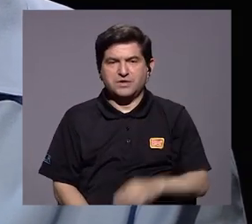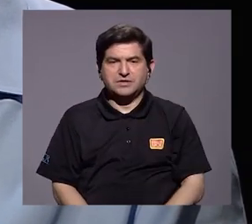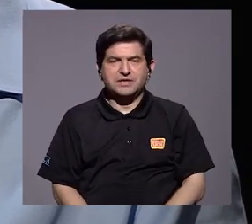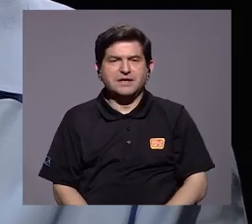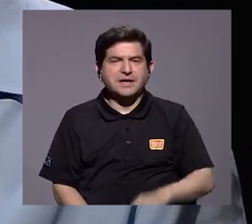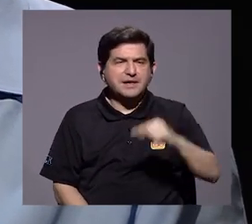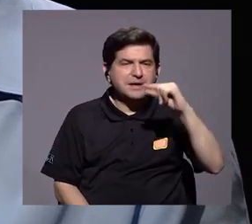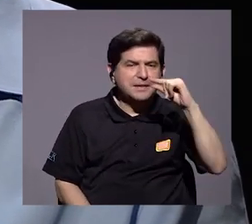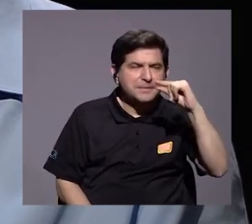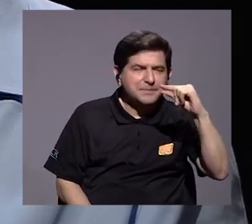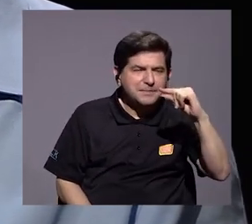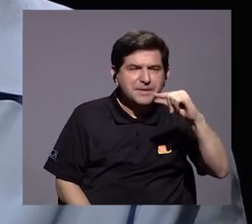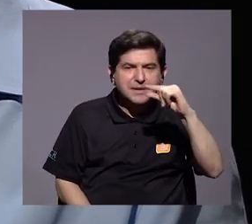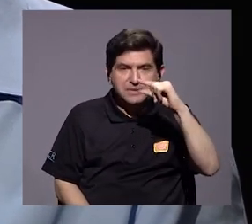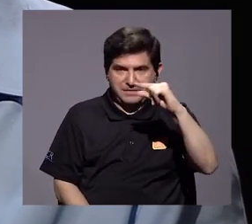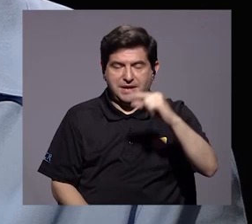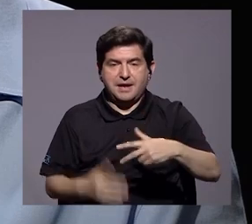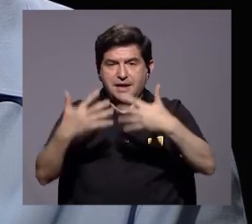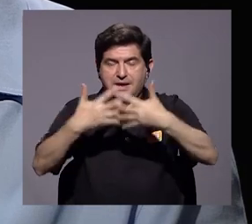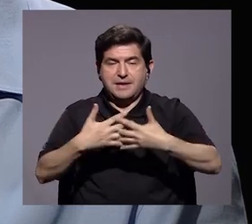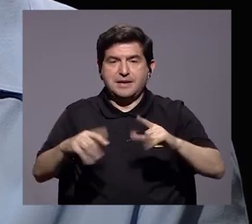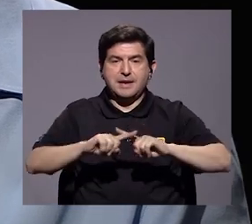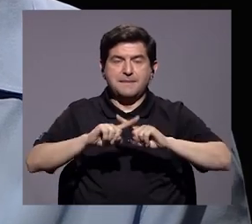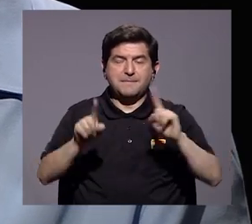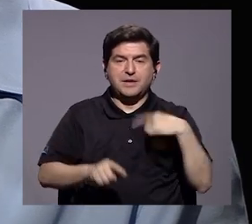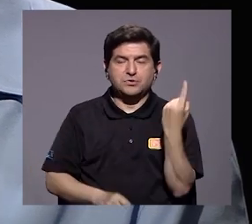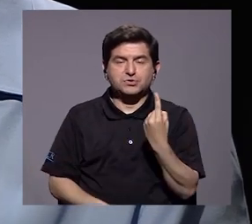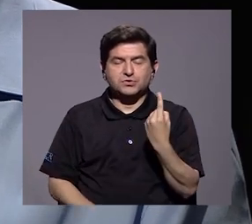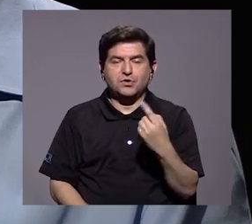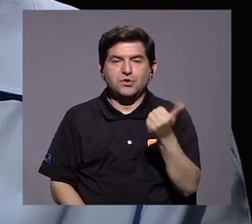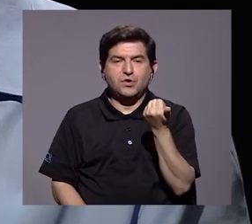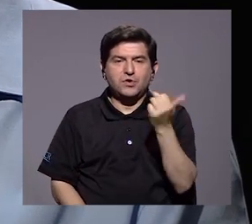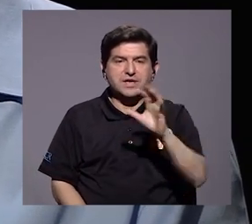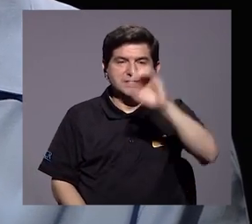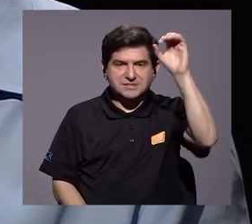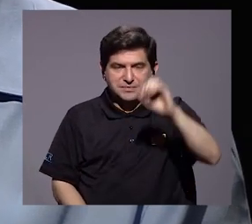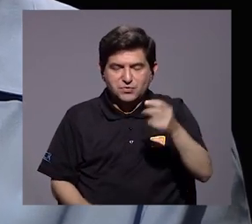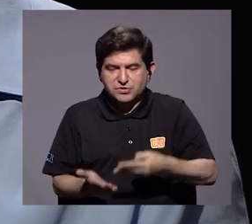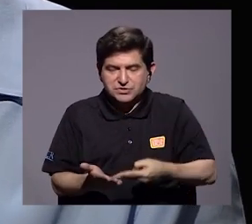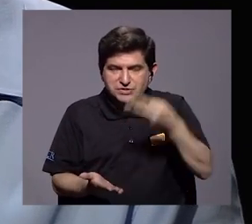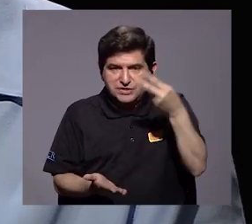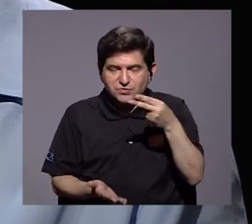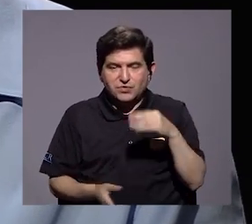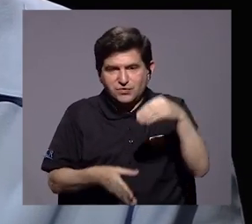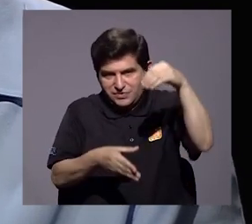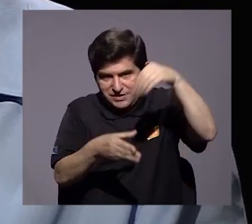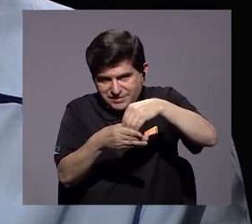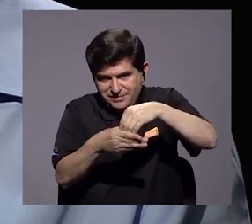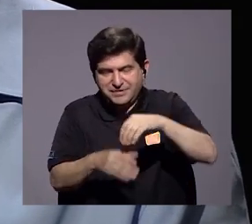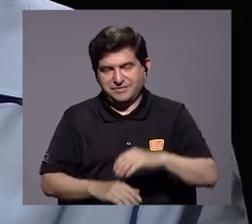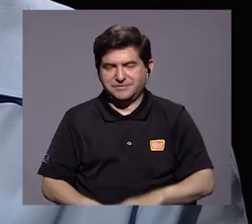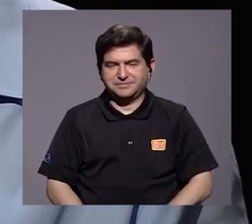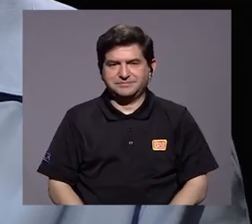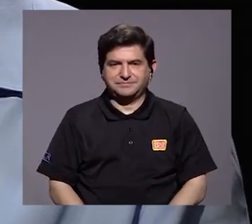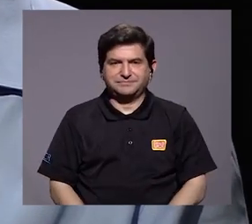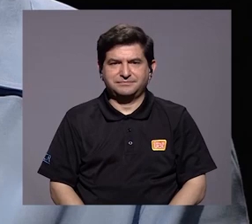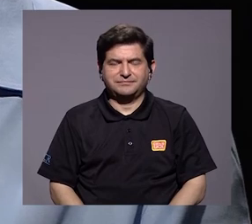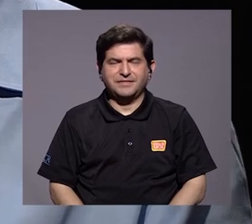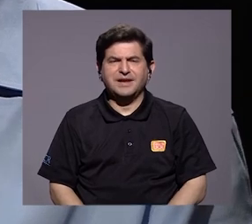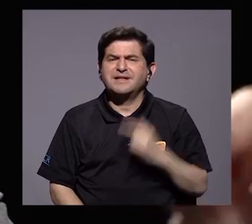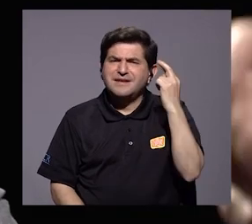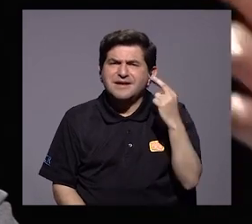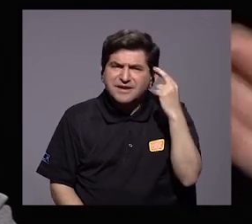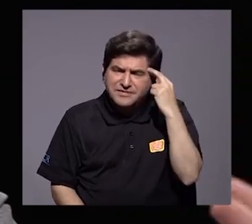norte eran micro y pequeñas empresas pero sólo el 15% del valor de las exportaciones eran de micro y pequeñas empresas